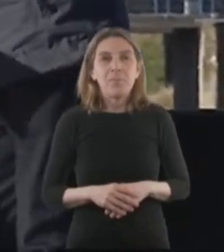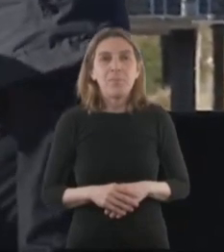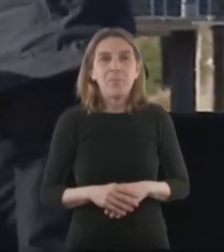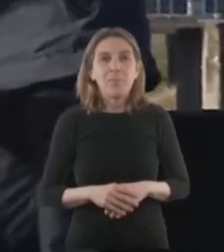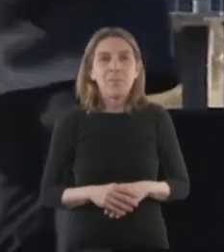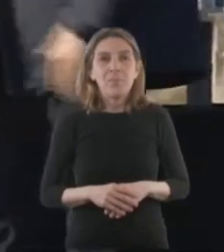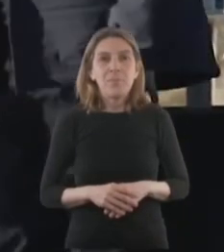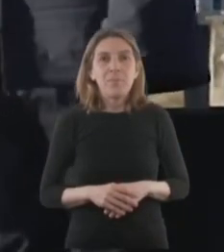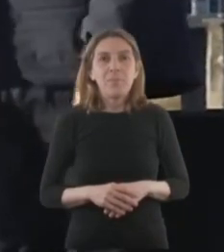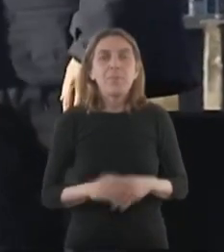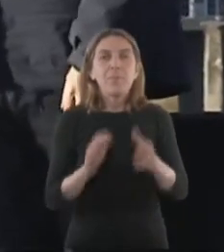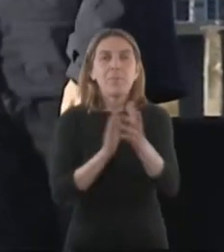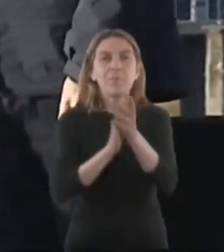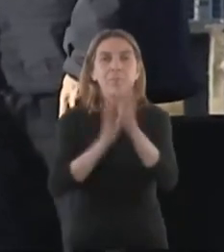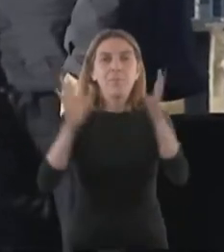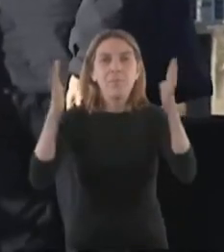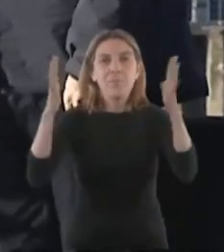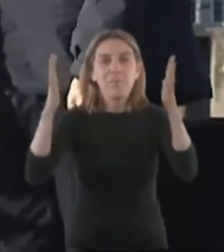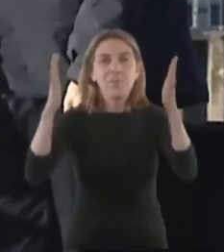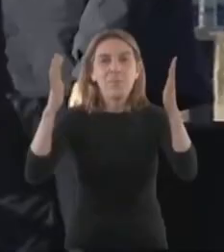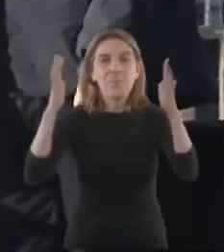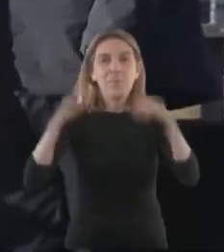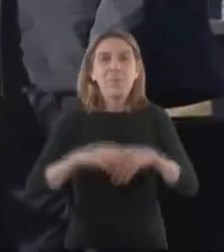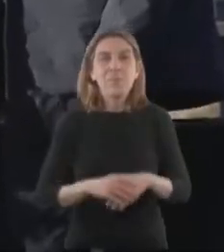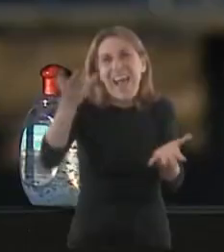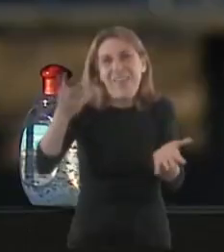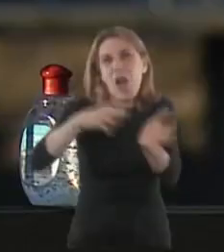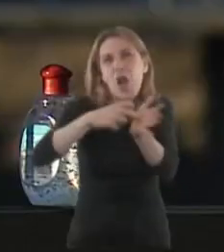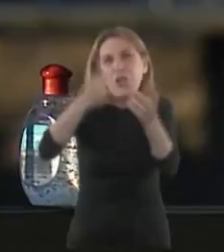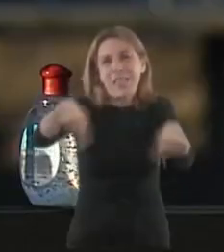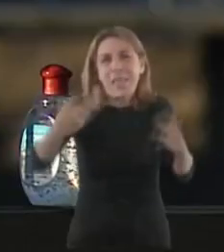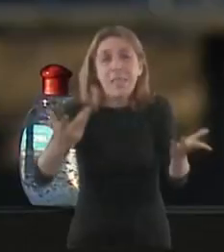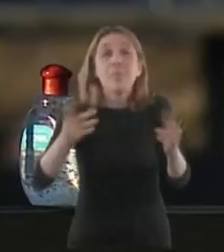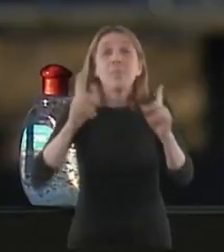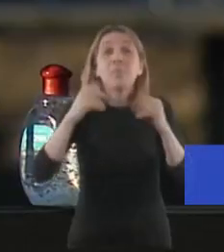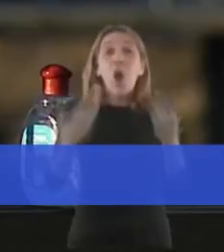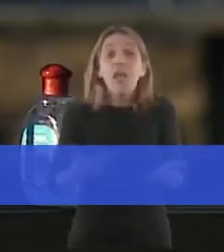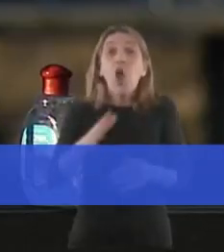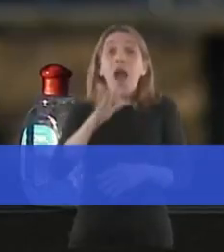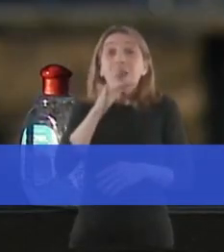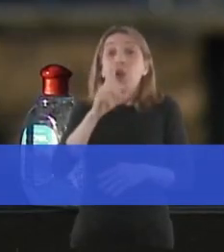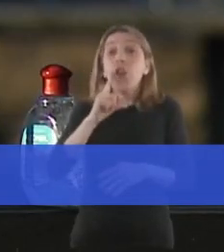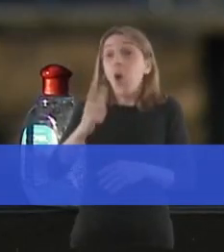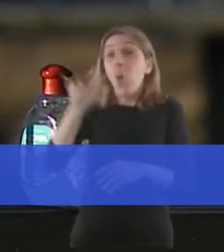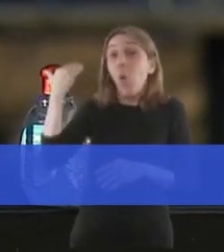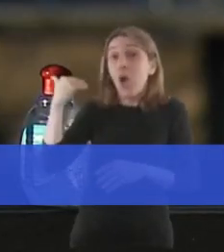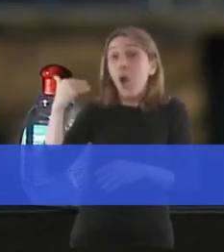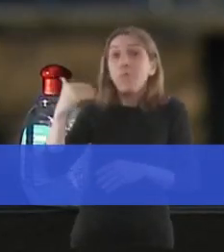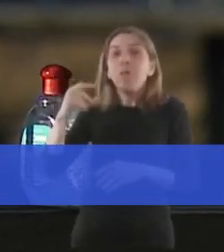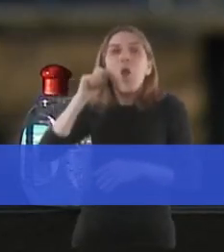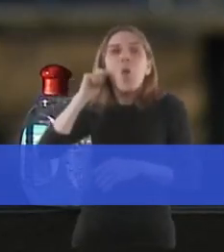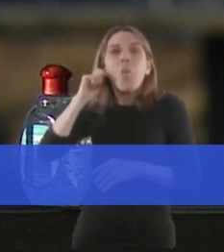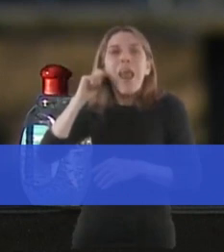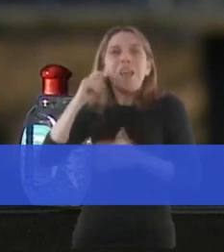obligó al mandatario a ofrecer una disculpa pública el viernes el 14 de julio día de cumpleaños de mi